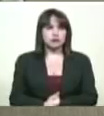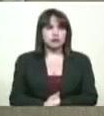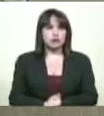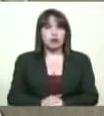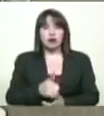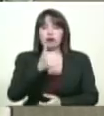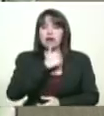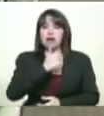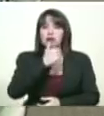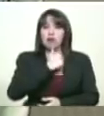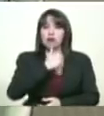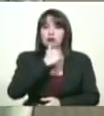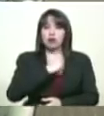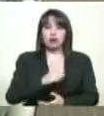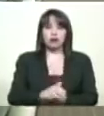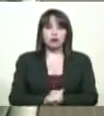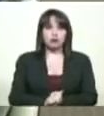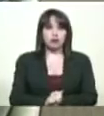aguante